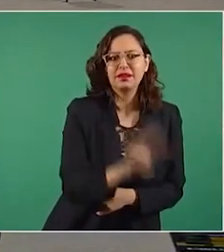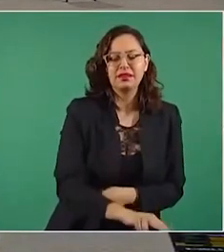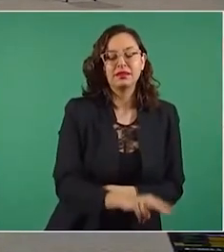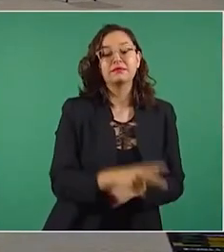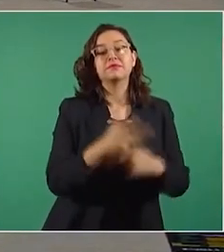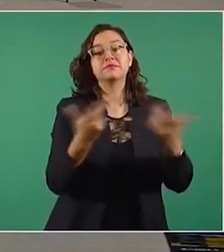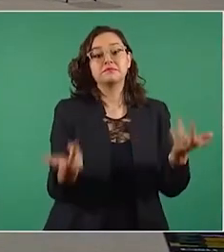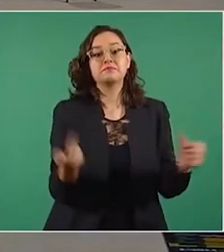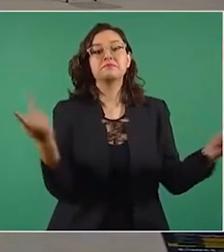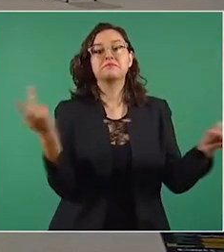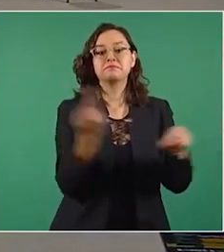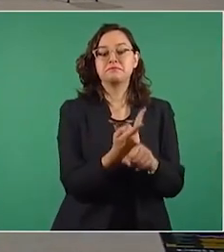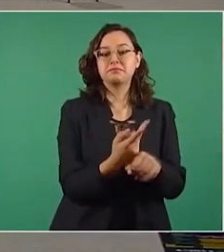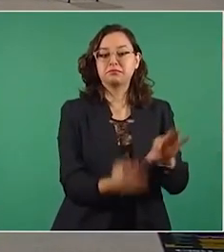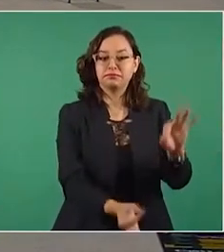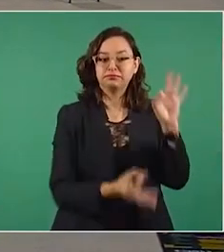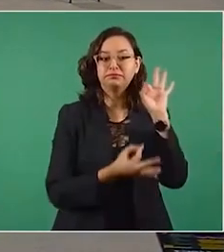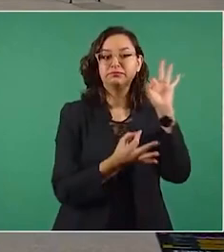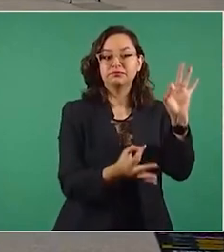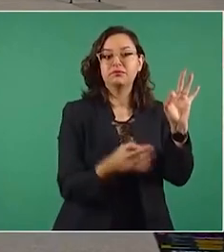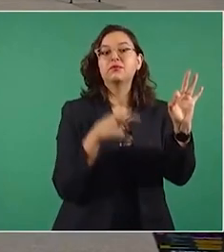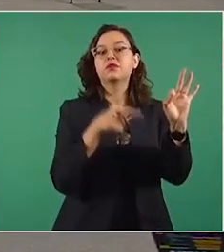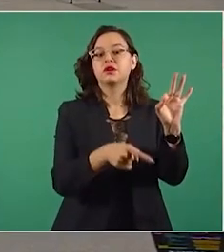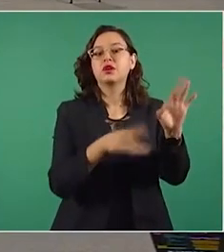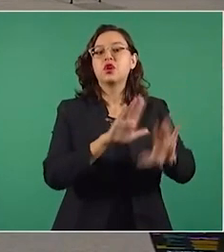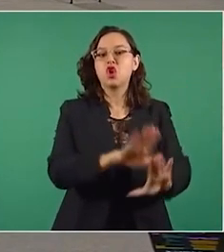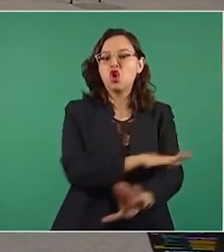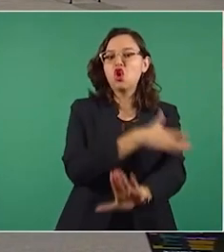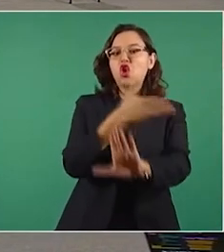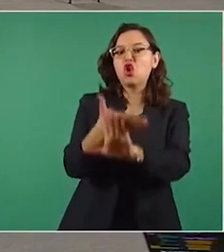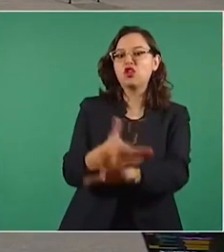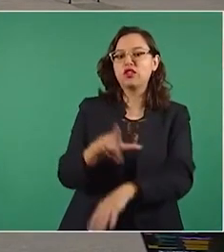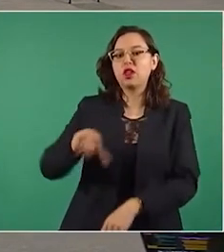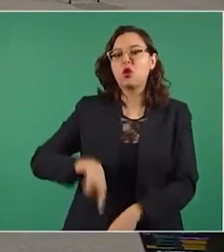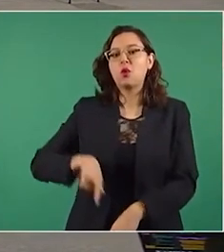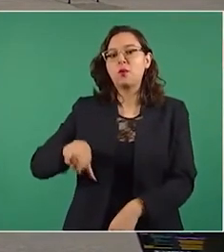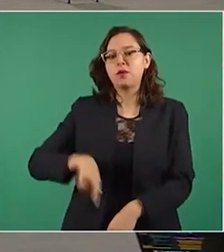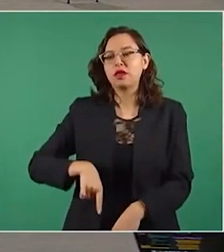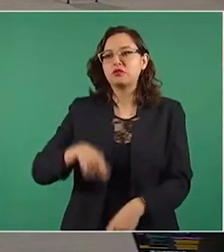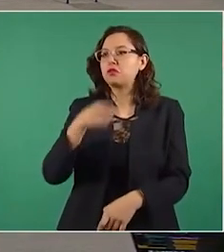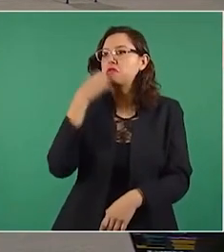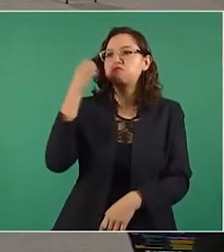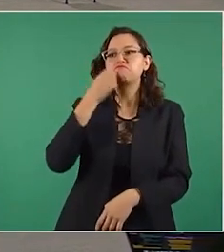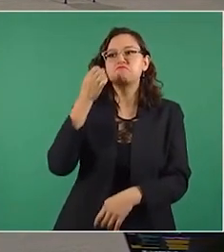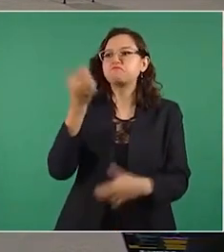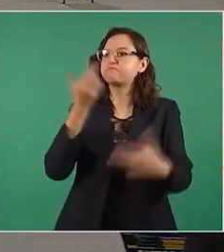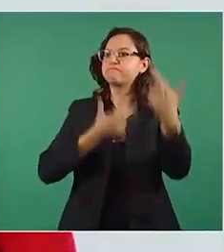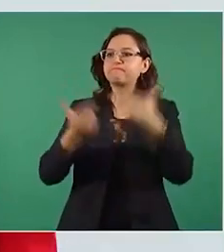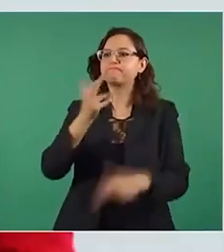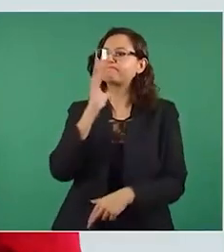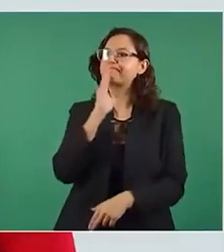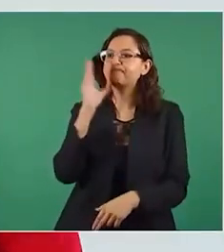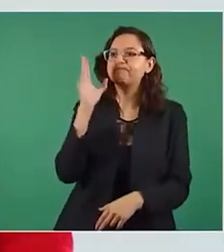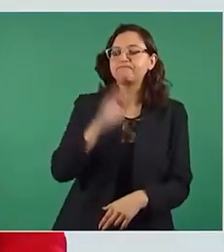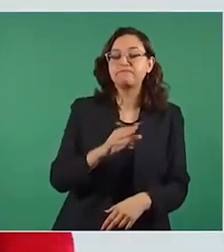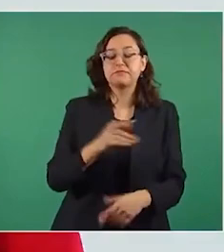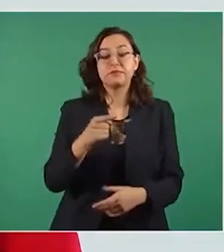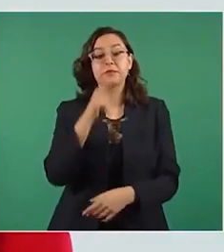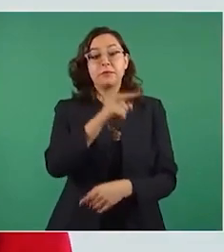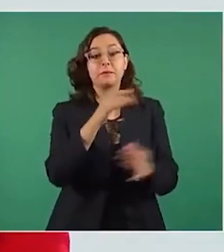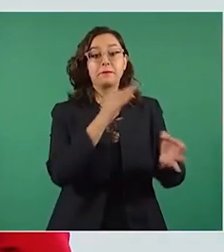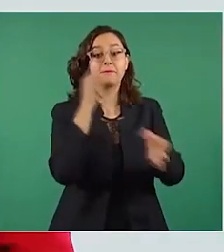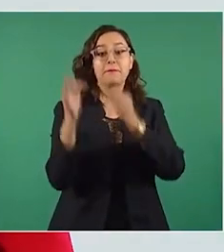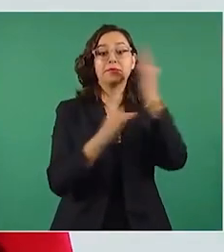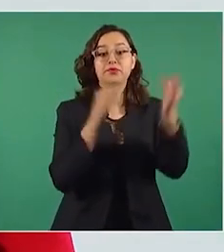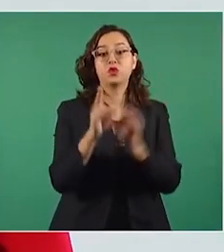de difundir el documento era apuntalar la crítica contra el Gobierno de México por el regreso a clases. El Universal publicó